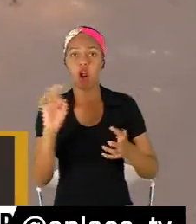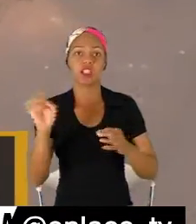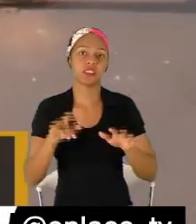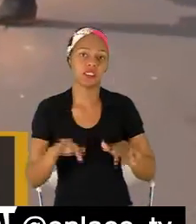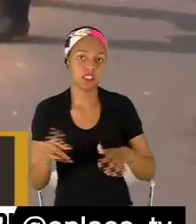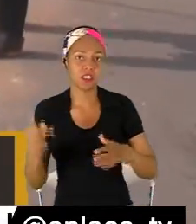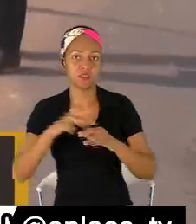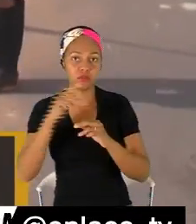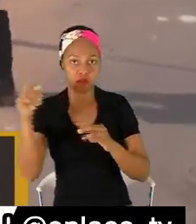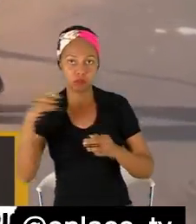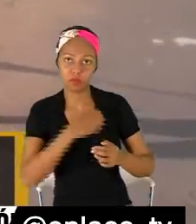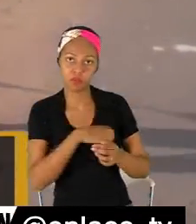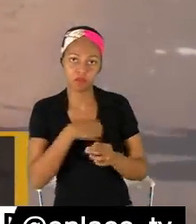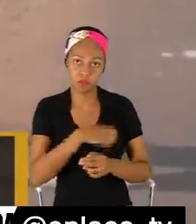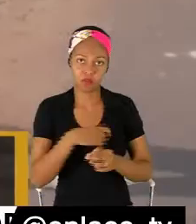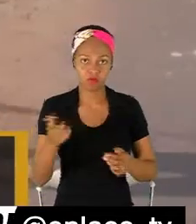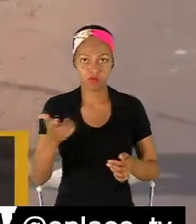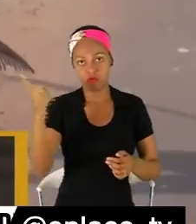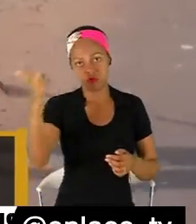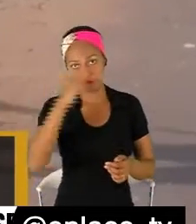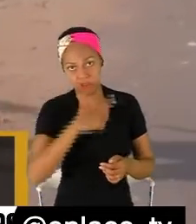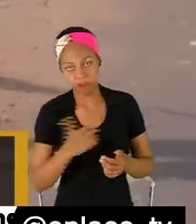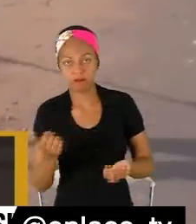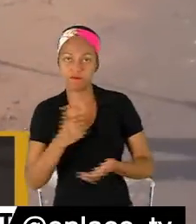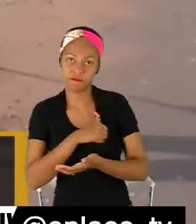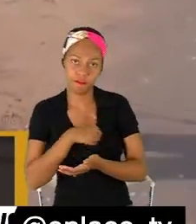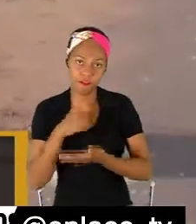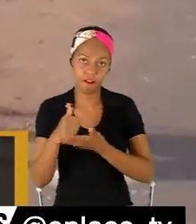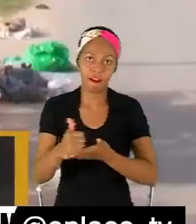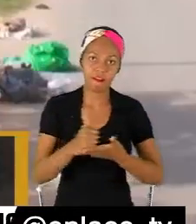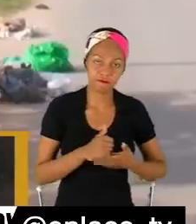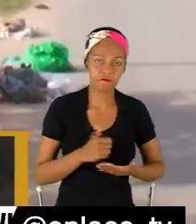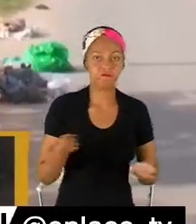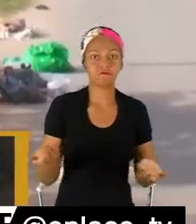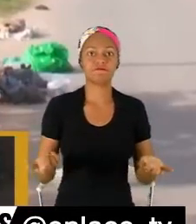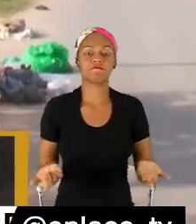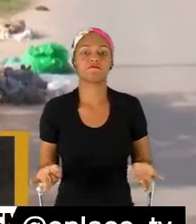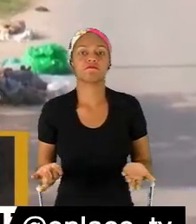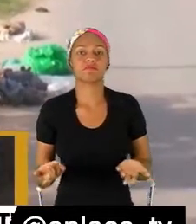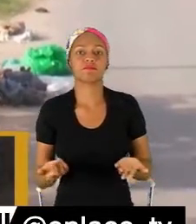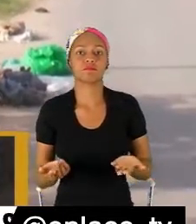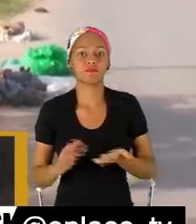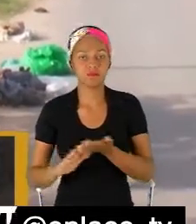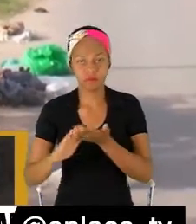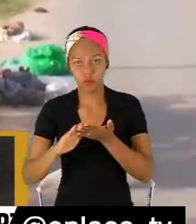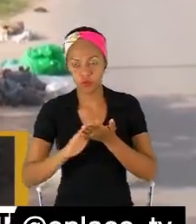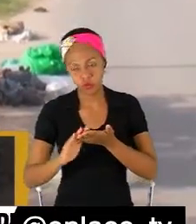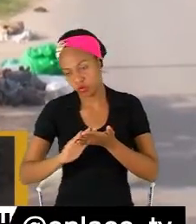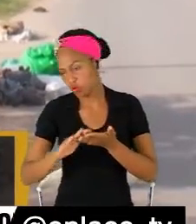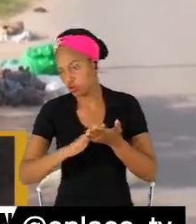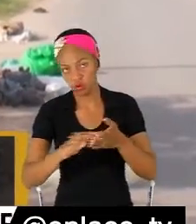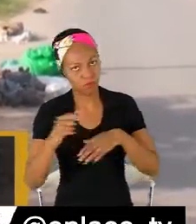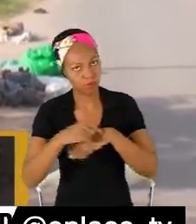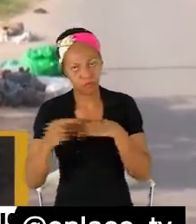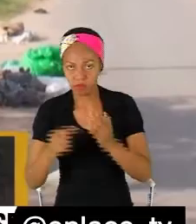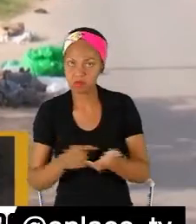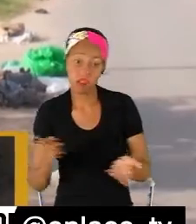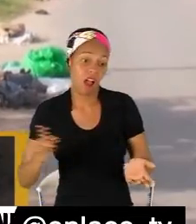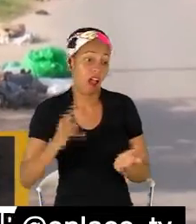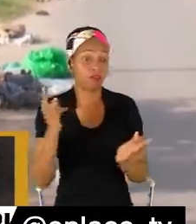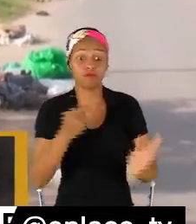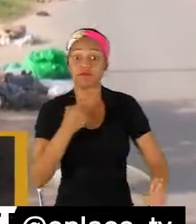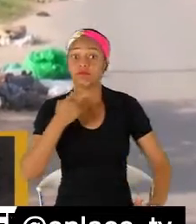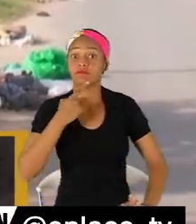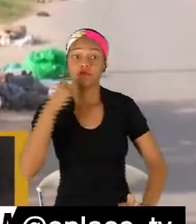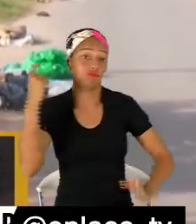Ambiente, para que tomen carta en este asunto, nos colaboren con las medidas coercitivas, si es llegado el caso, las sanciones para